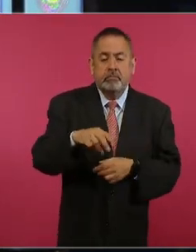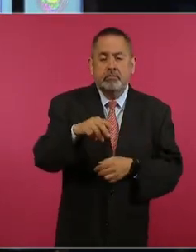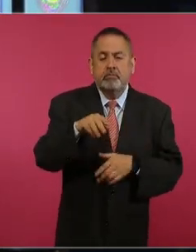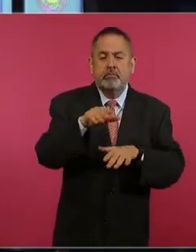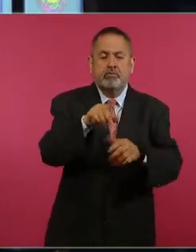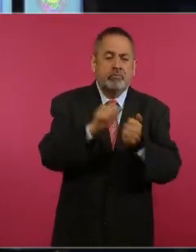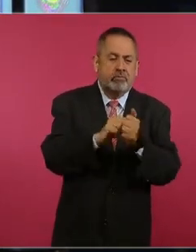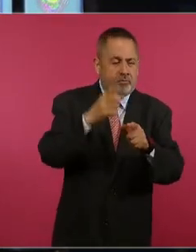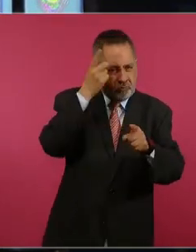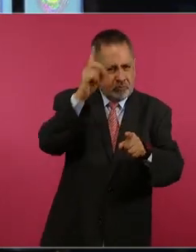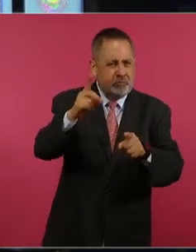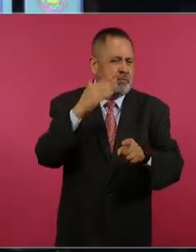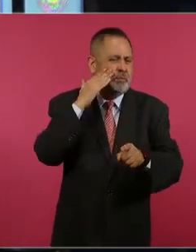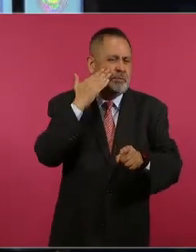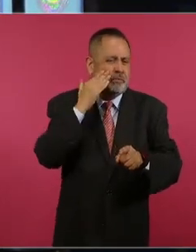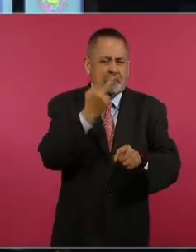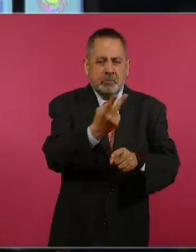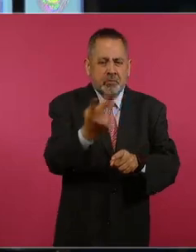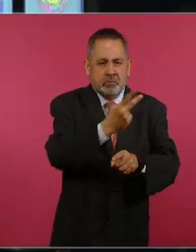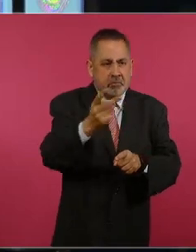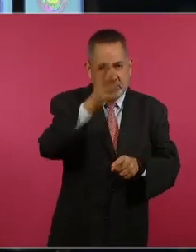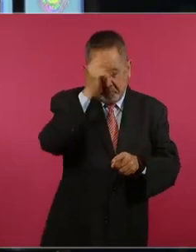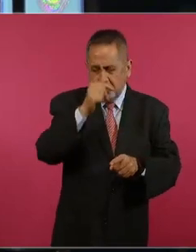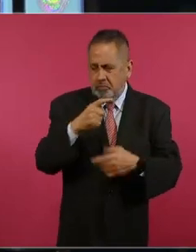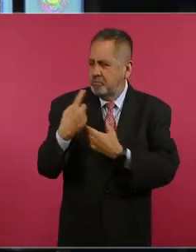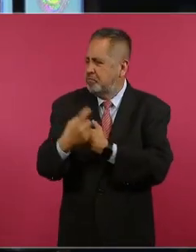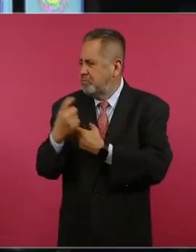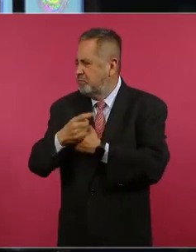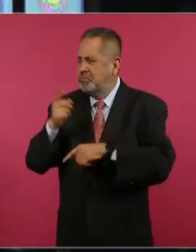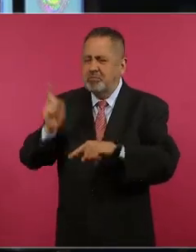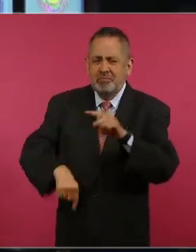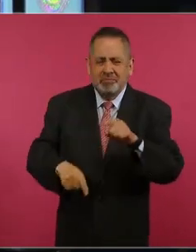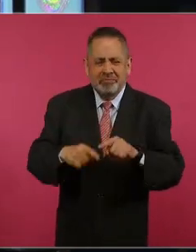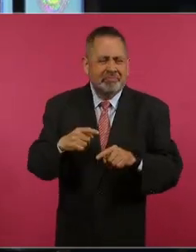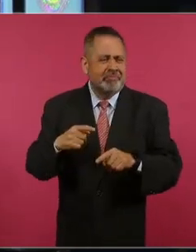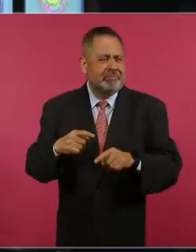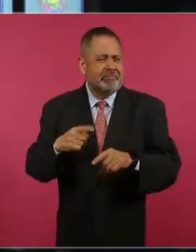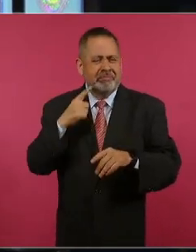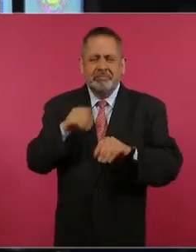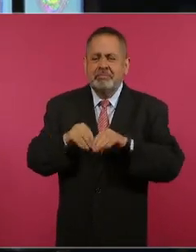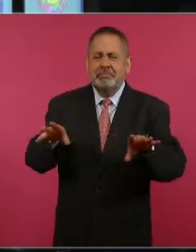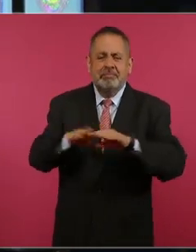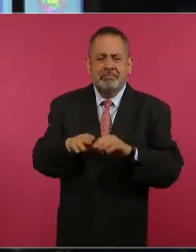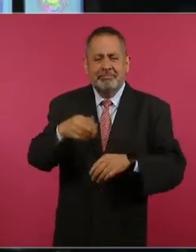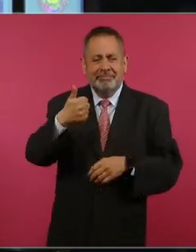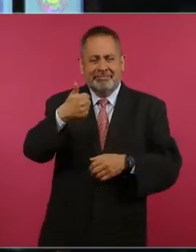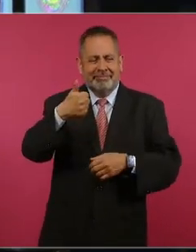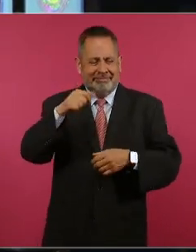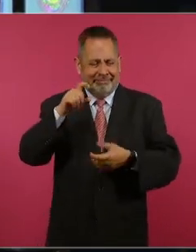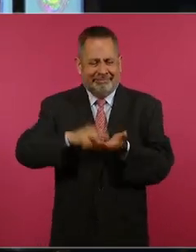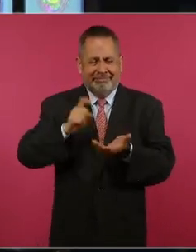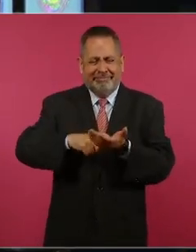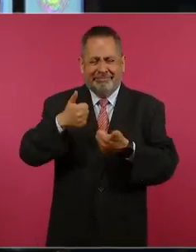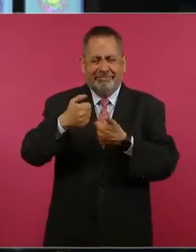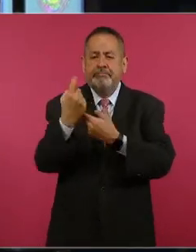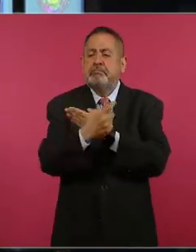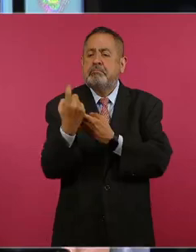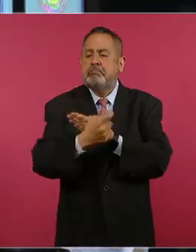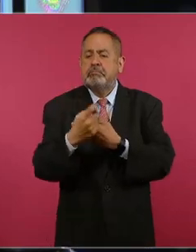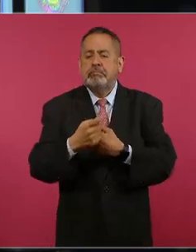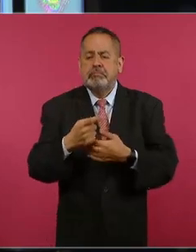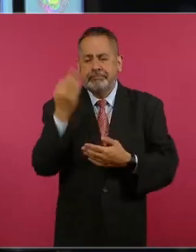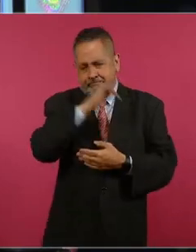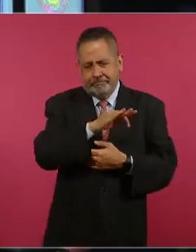y coincidían en esto. Yo quisiera preguntarle, con esta campaña de bots en su contra de narcopresidente, si ha pensado en la posibilidad